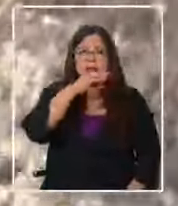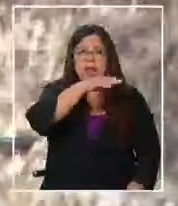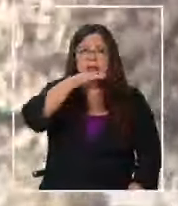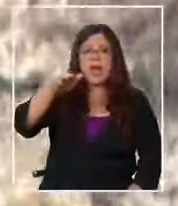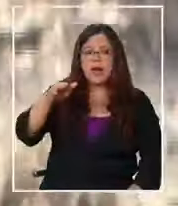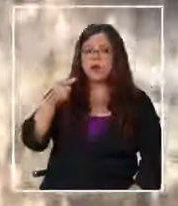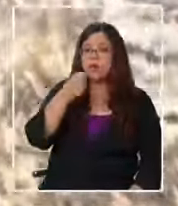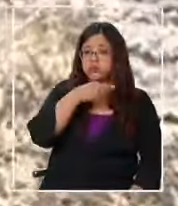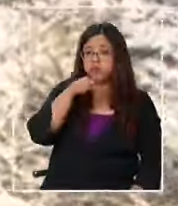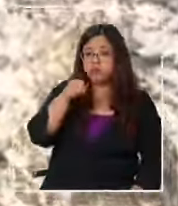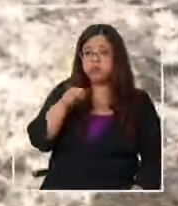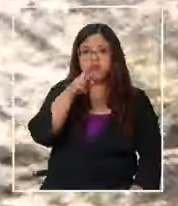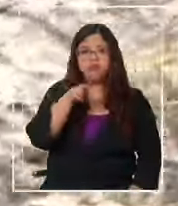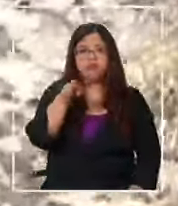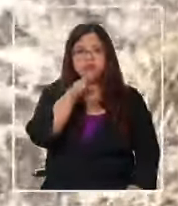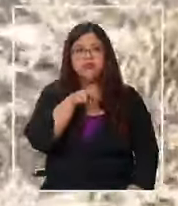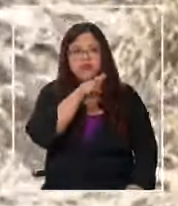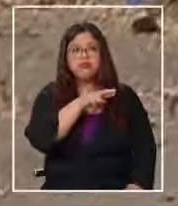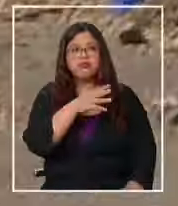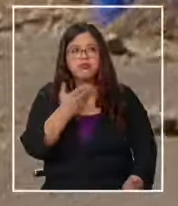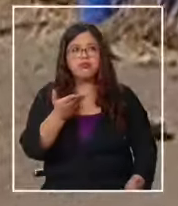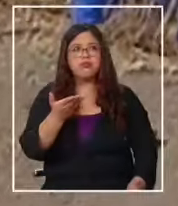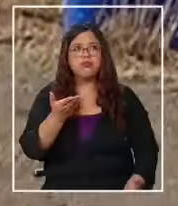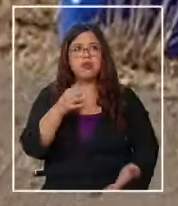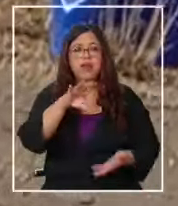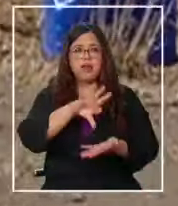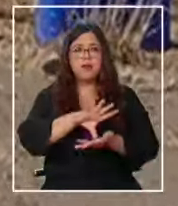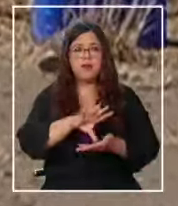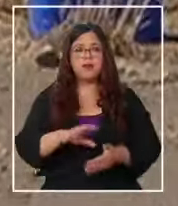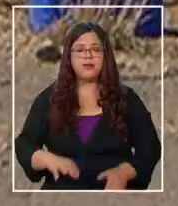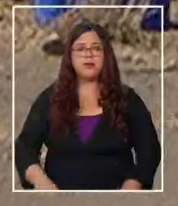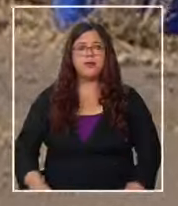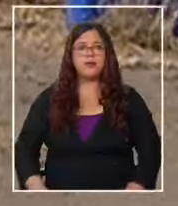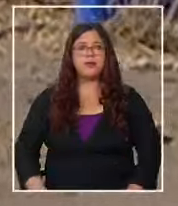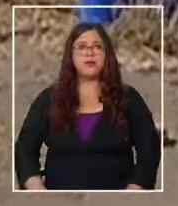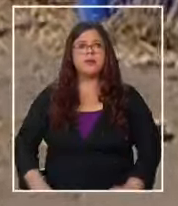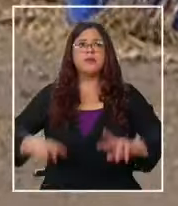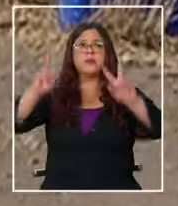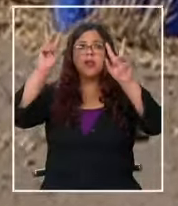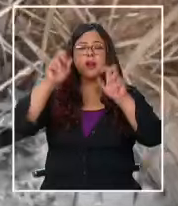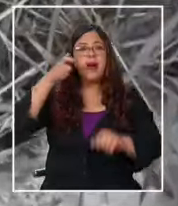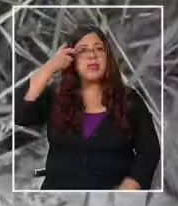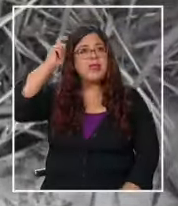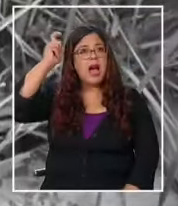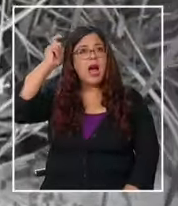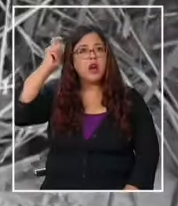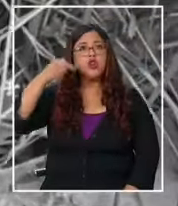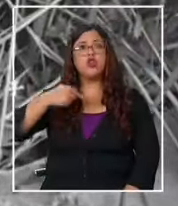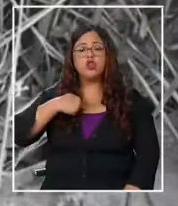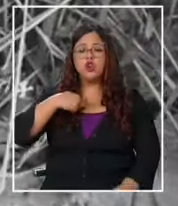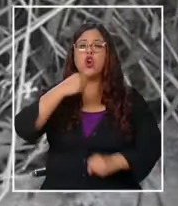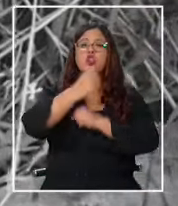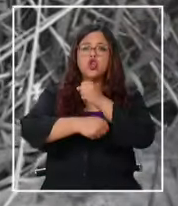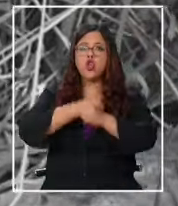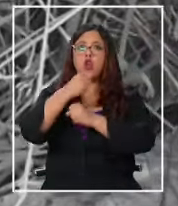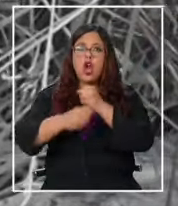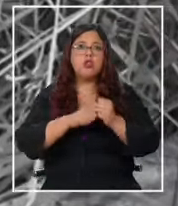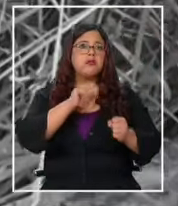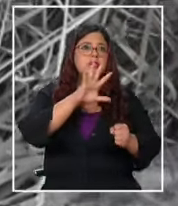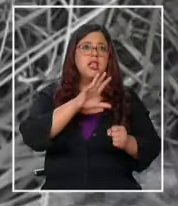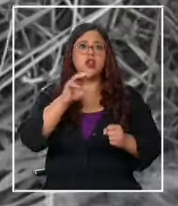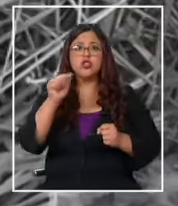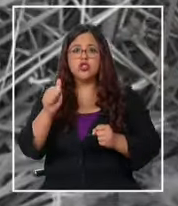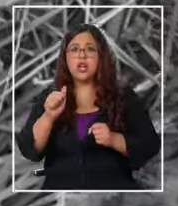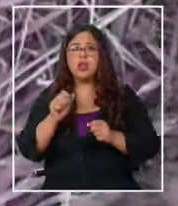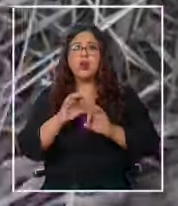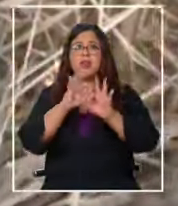que estos hechos son frecuentes en zonas rurales del país. En cuanto a vacunos, yo todos los años, sus 5 o 6 que tengo que dejar